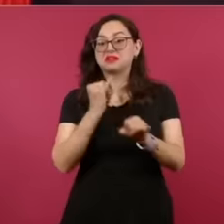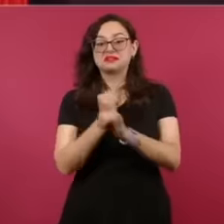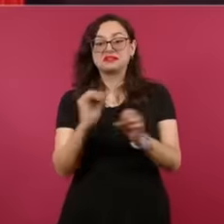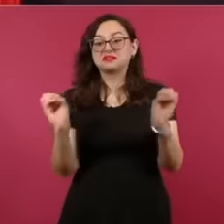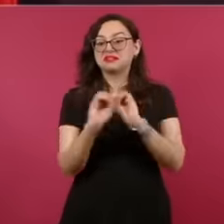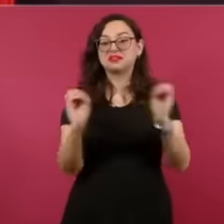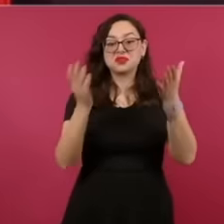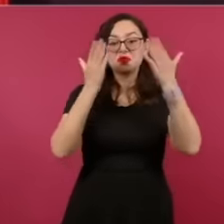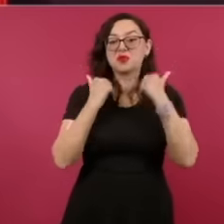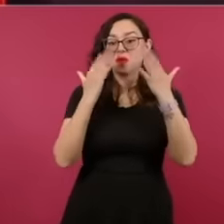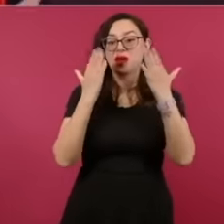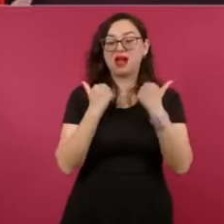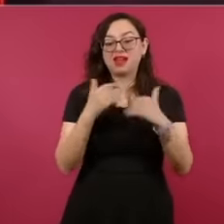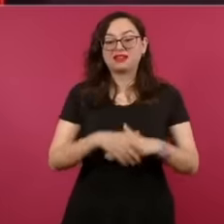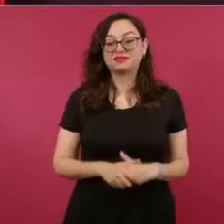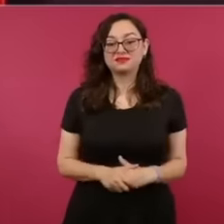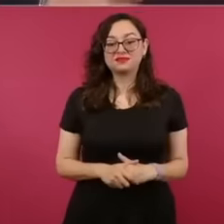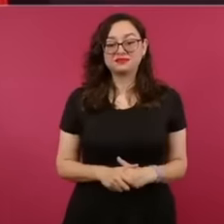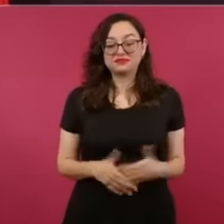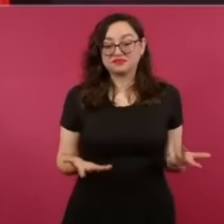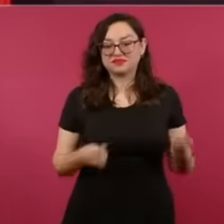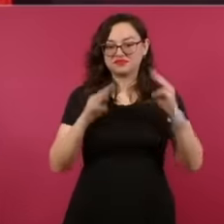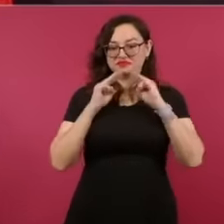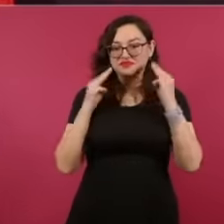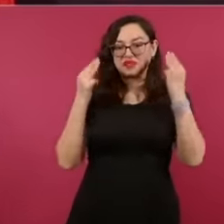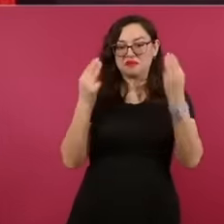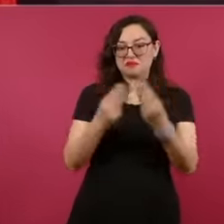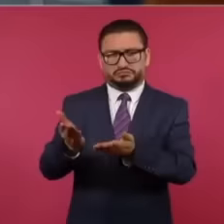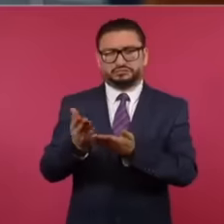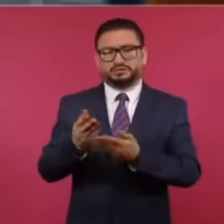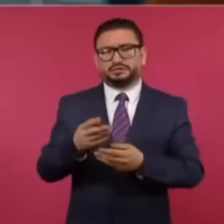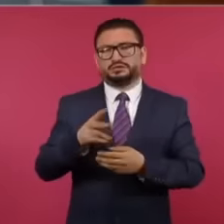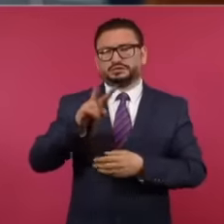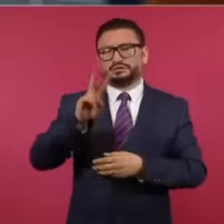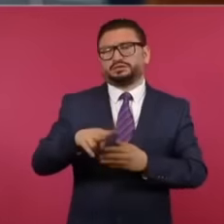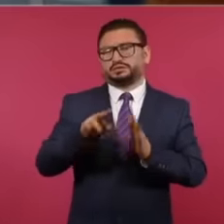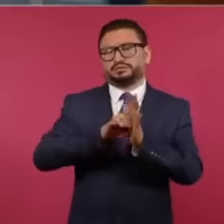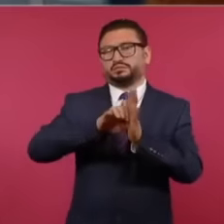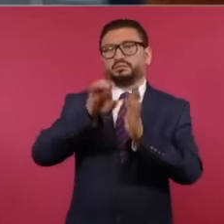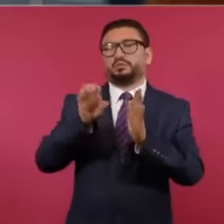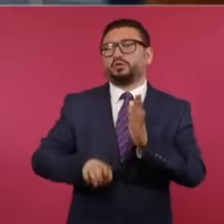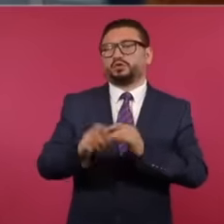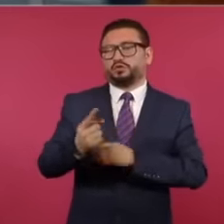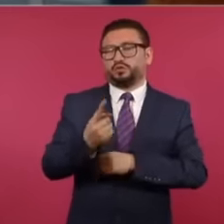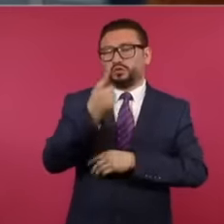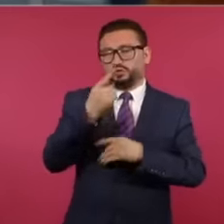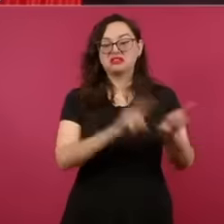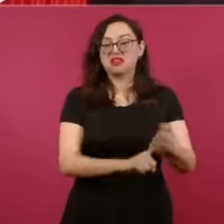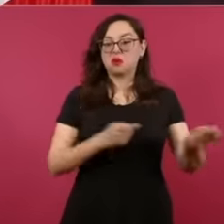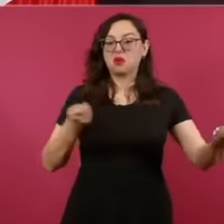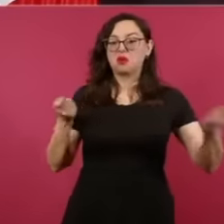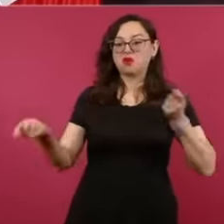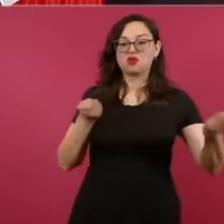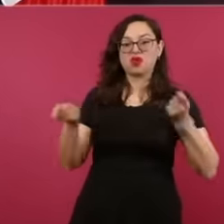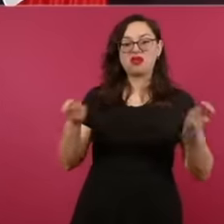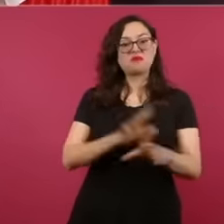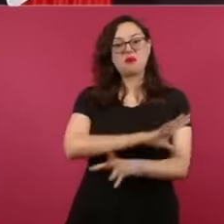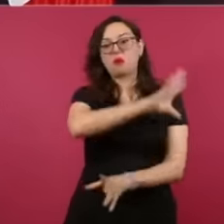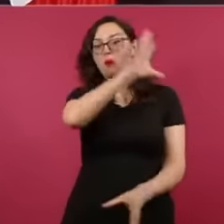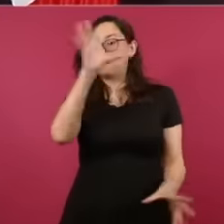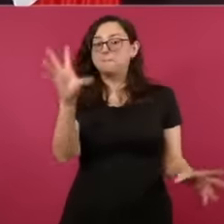Y la mafia del poder acaparó a todos los medios, sobre